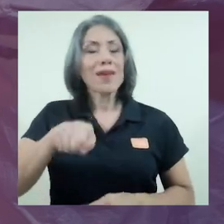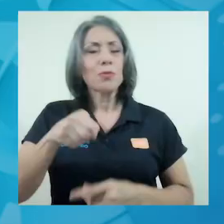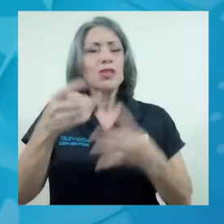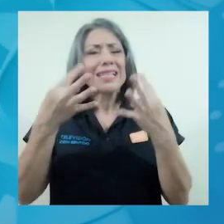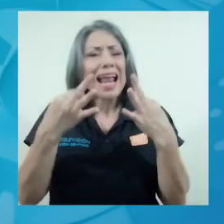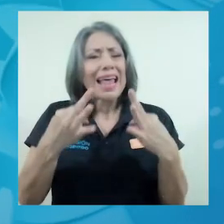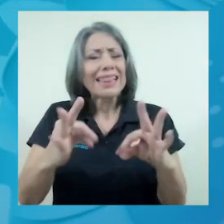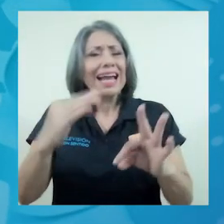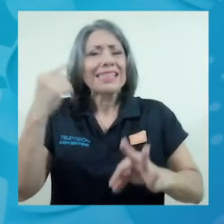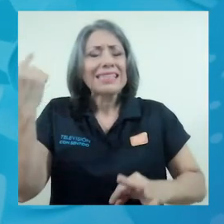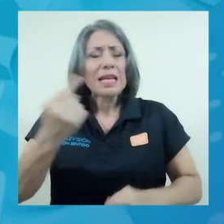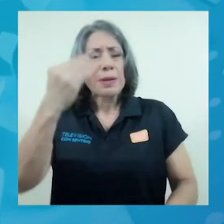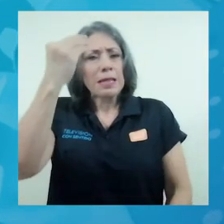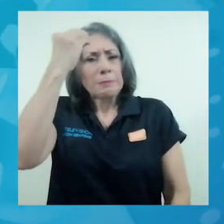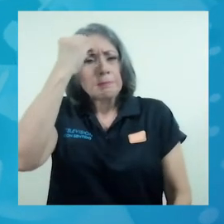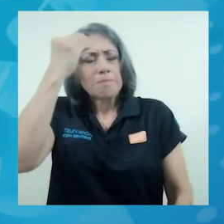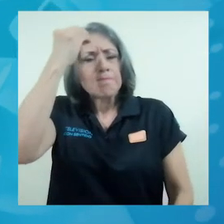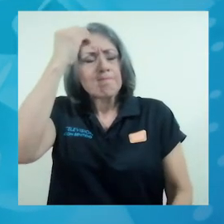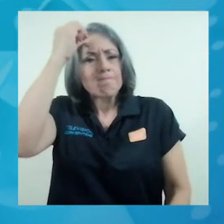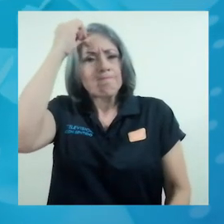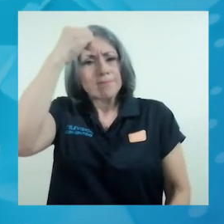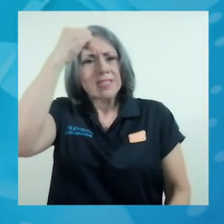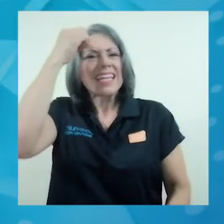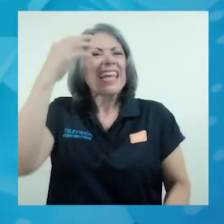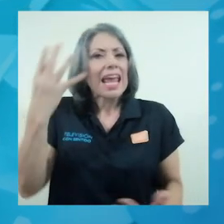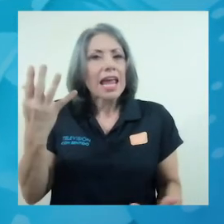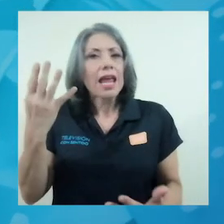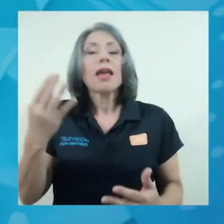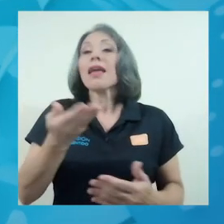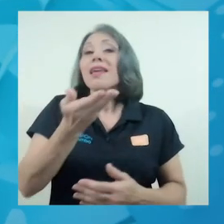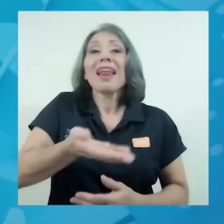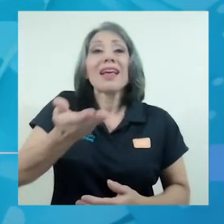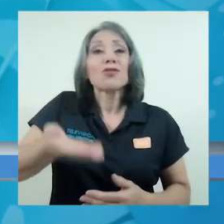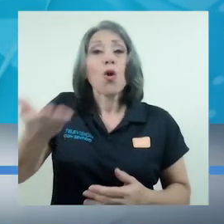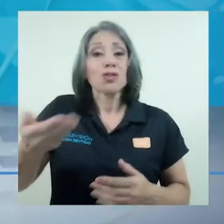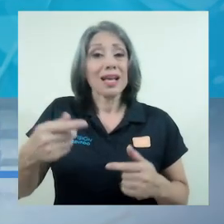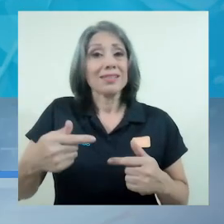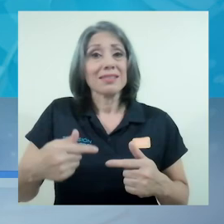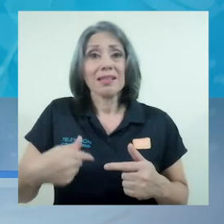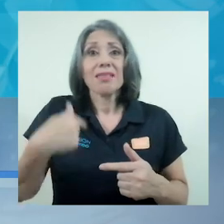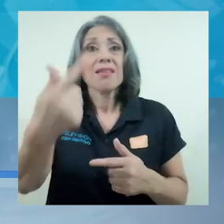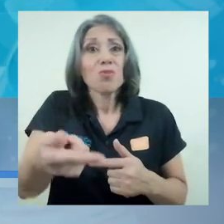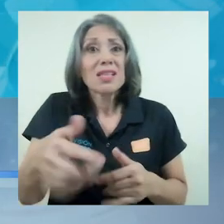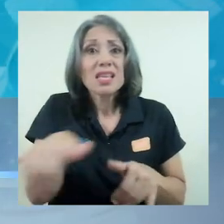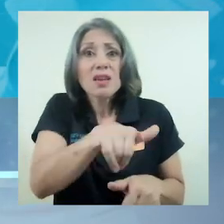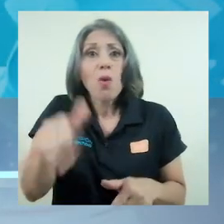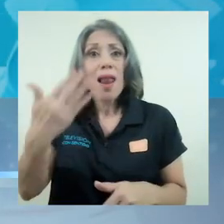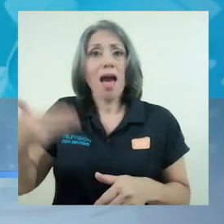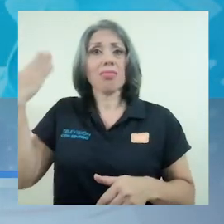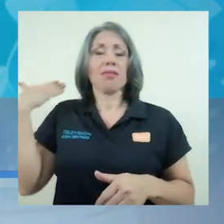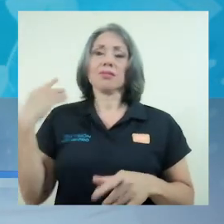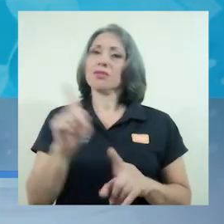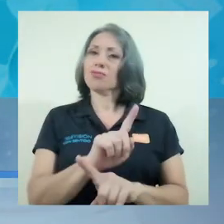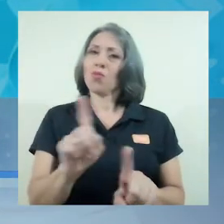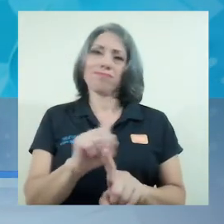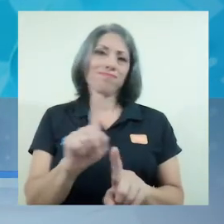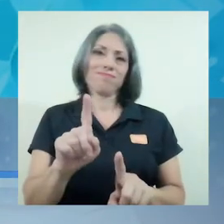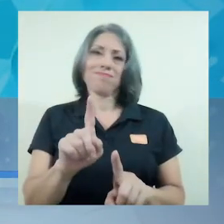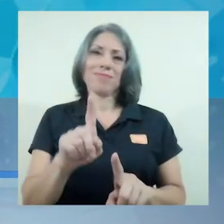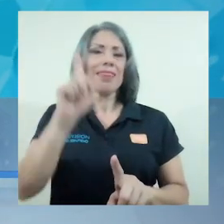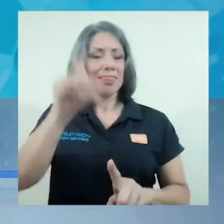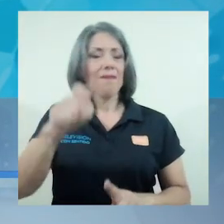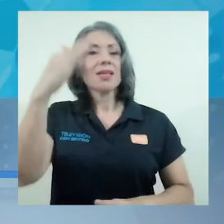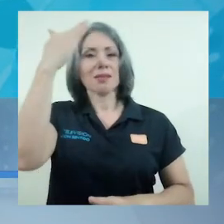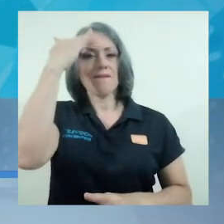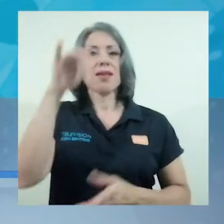que las cosas no van a volver a ser como antes y entonces tenemos que prepararnos y